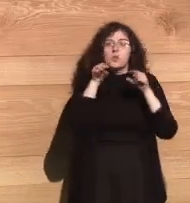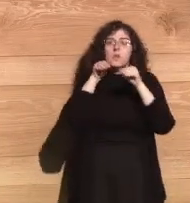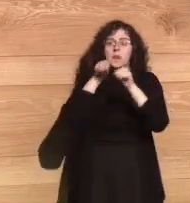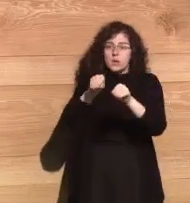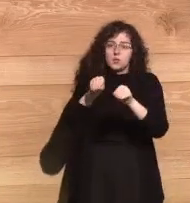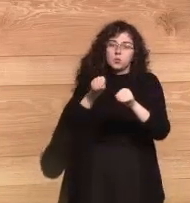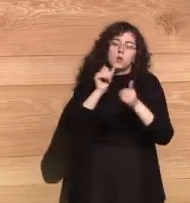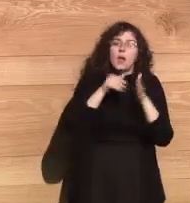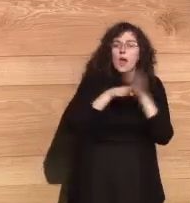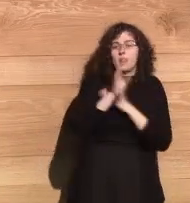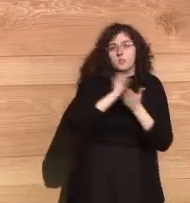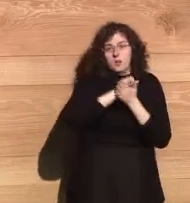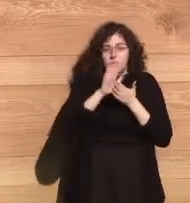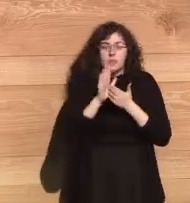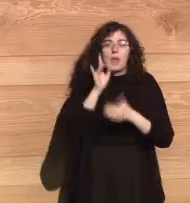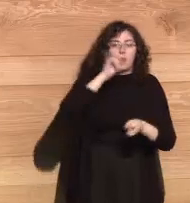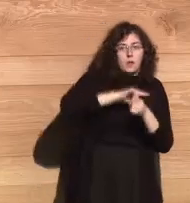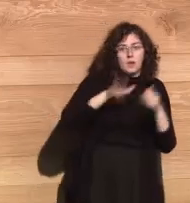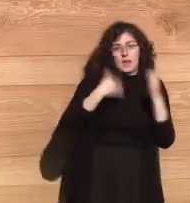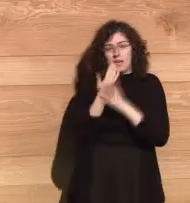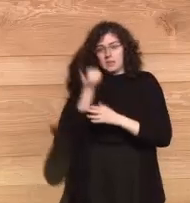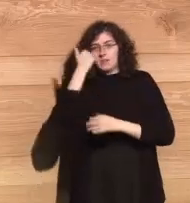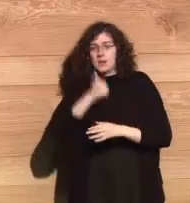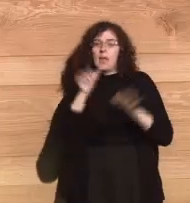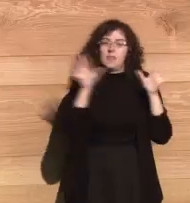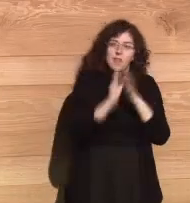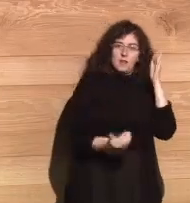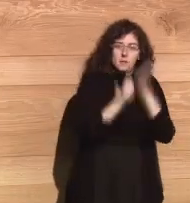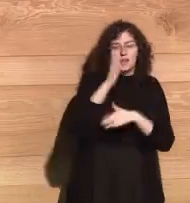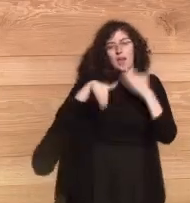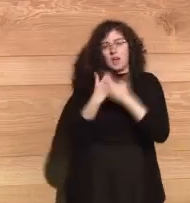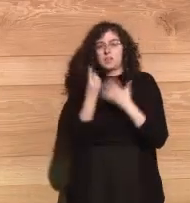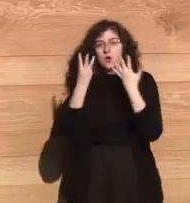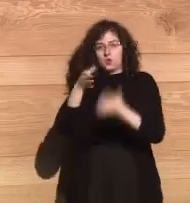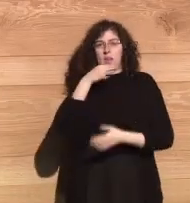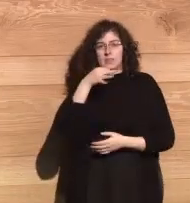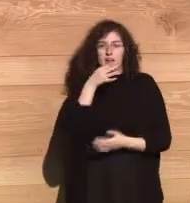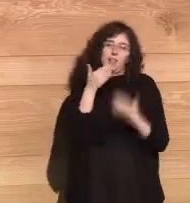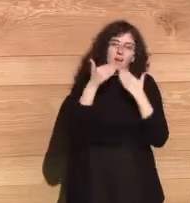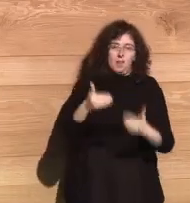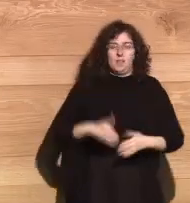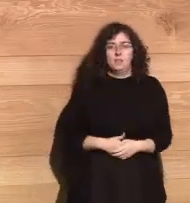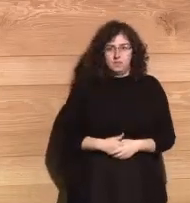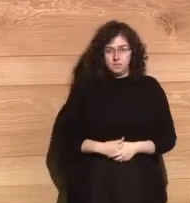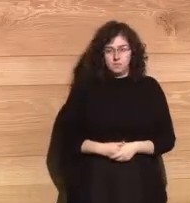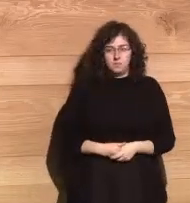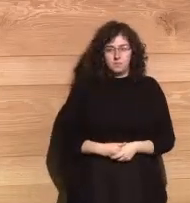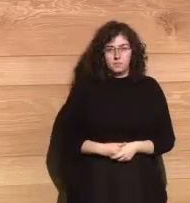es gratuito de lunes a sábado, de 10 de la mañana a 8 de la tarde. Vale, gracias. Gracias.